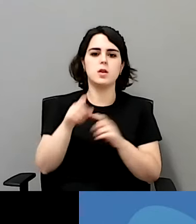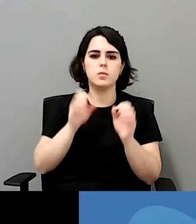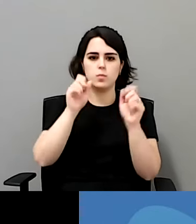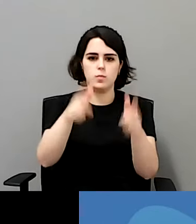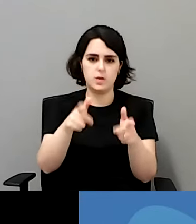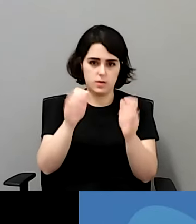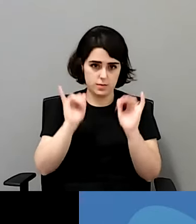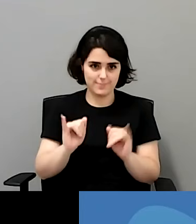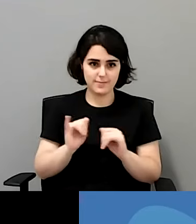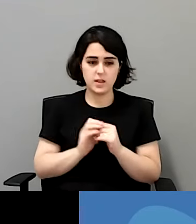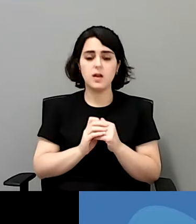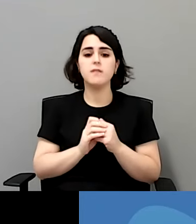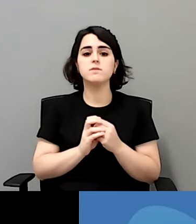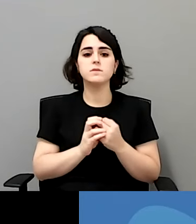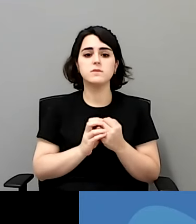también.